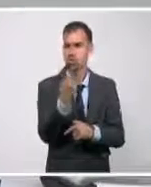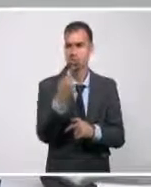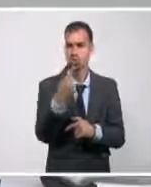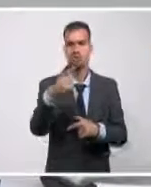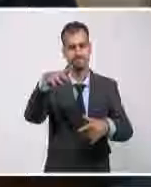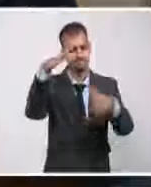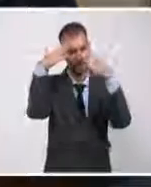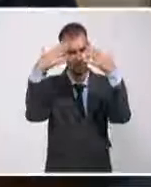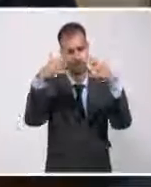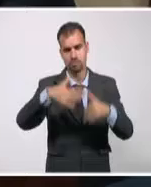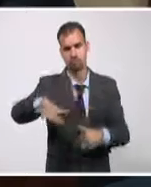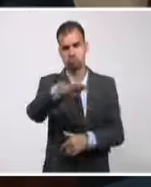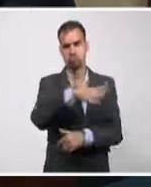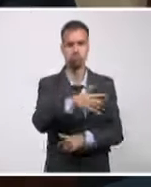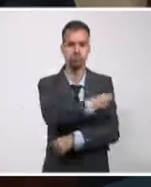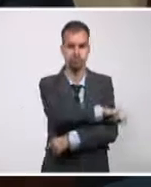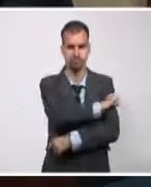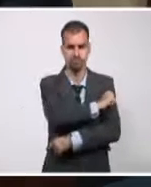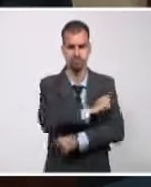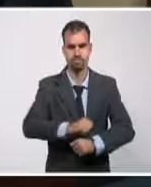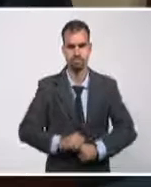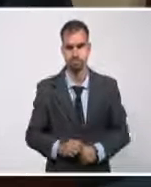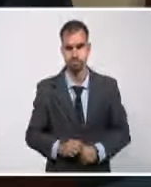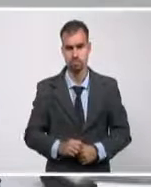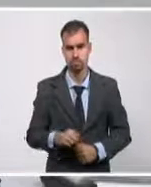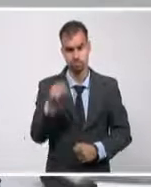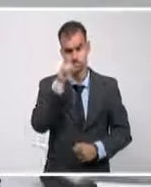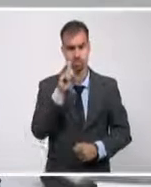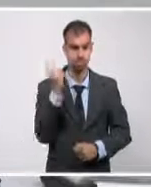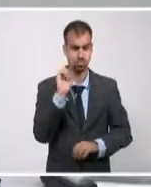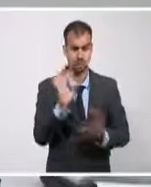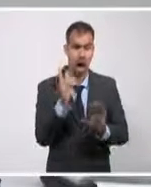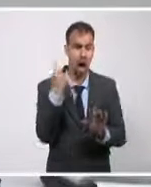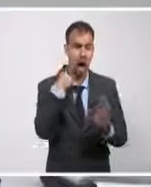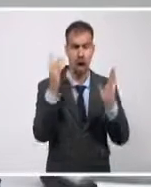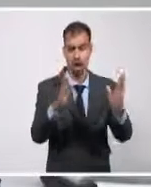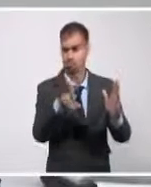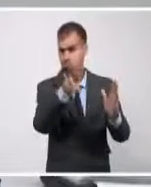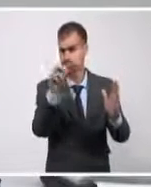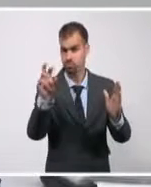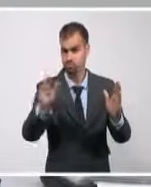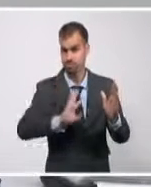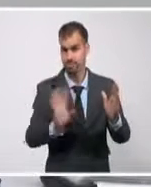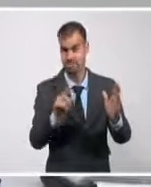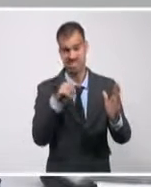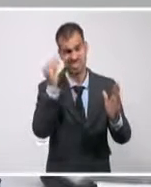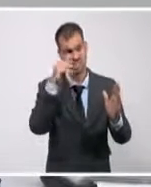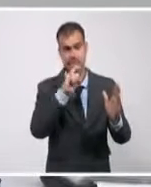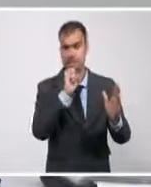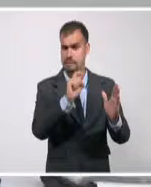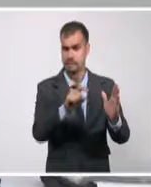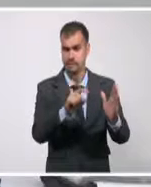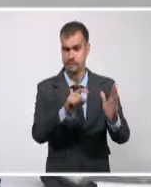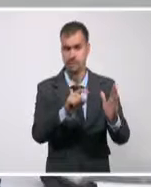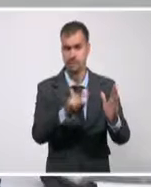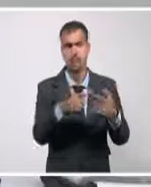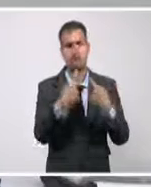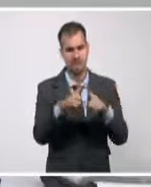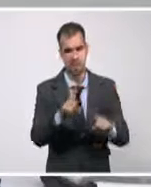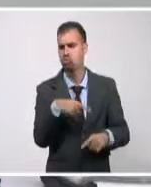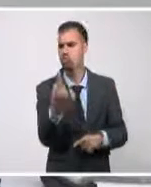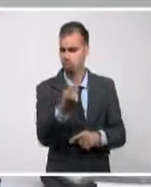a nuestro pueblo. Está concluyendo el 2020, un año totalmente desafiante, pero en el cual juntos